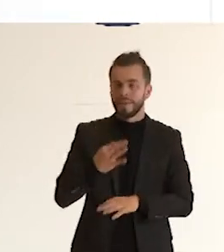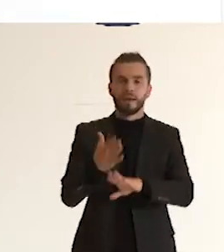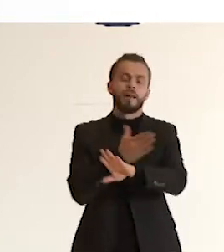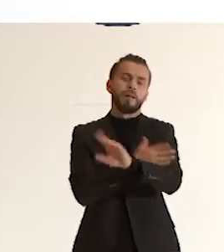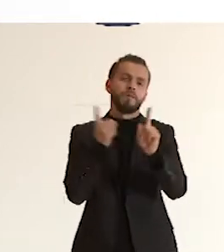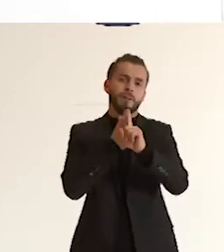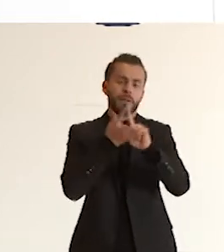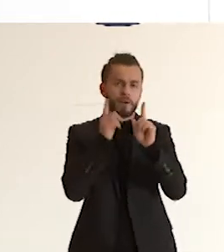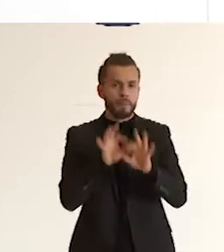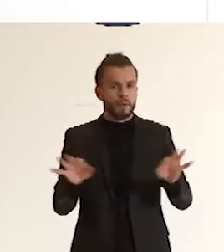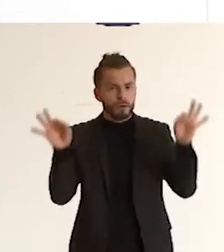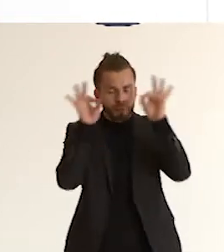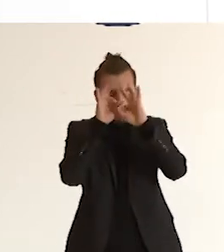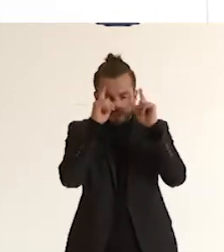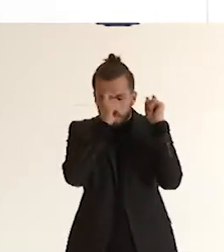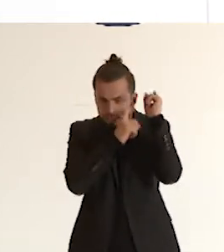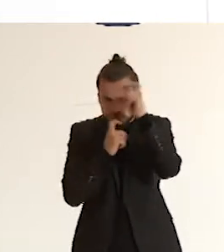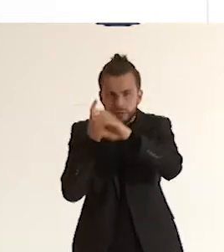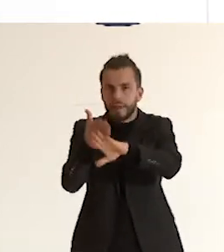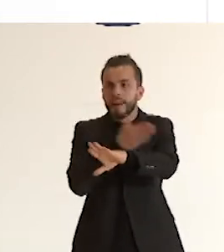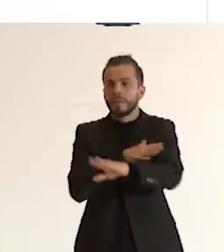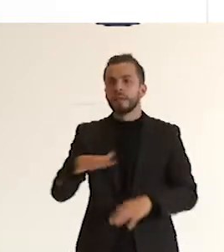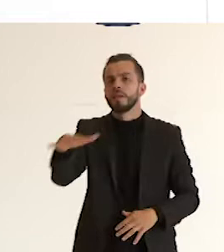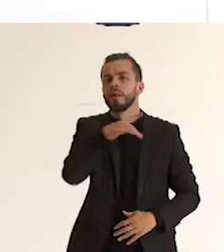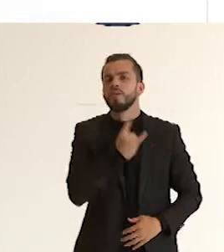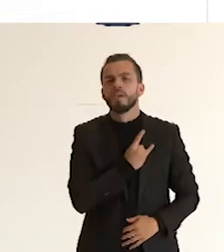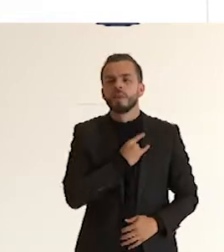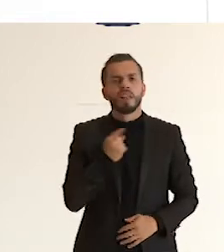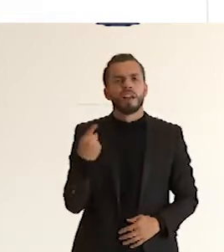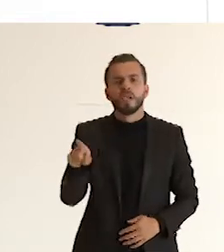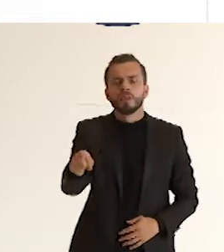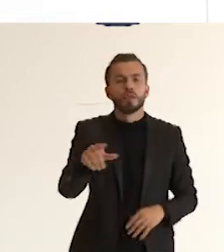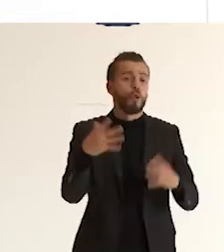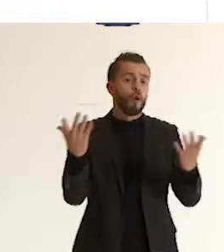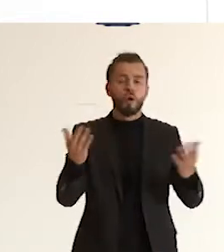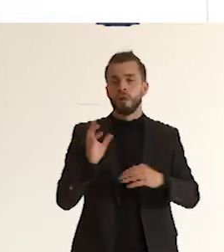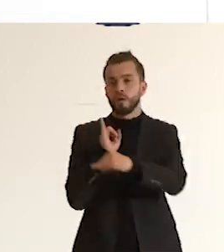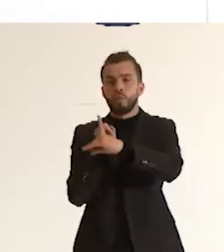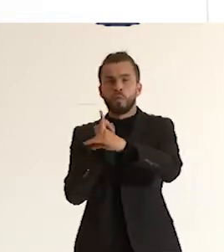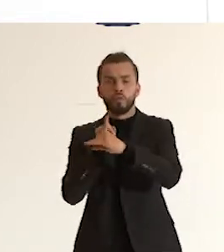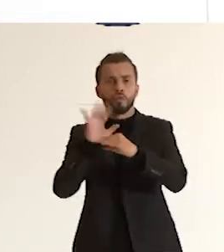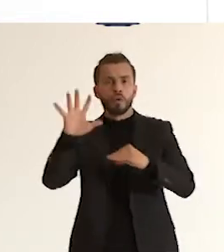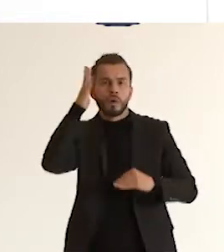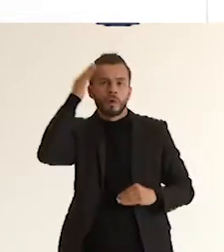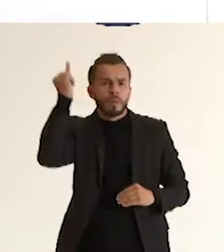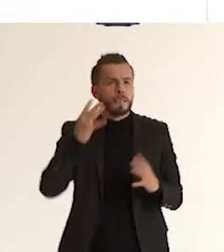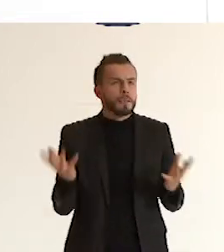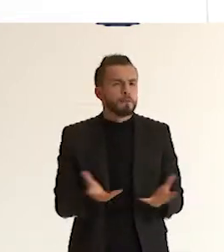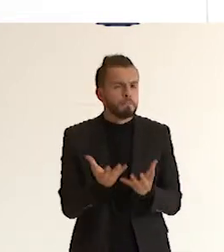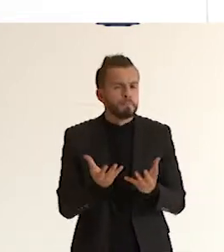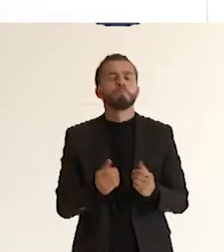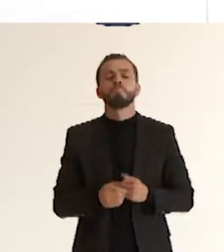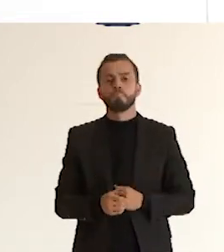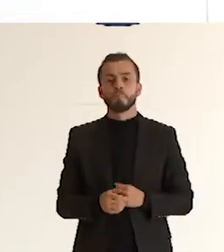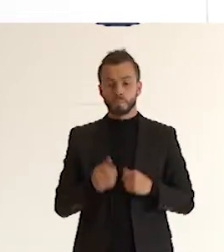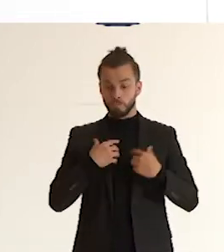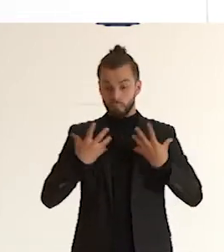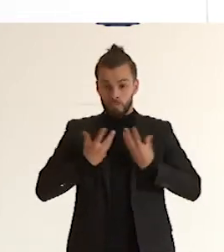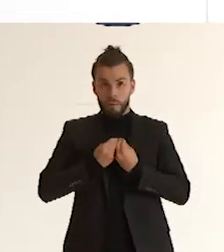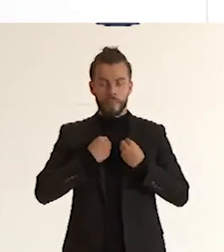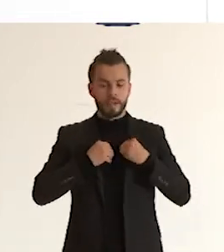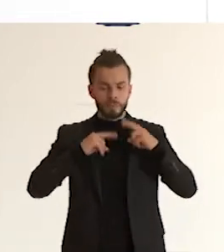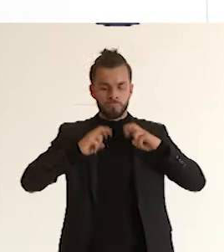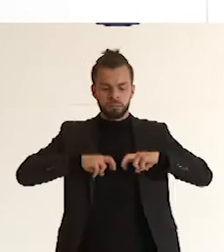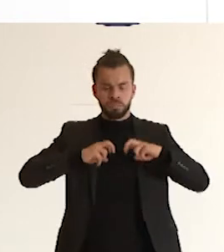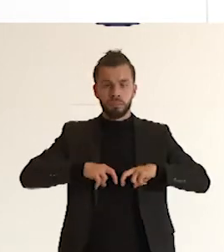muchos aspectos de lo que pasa en la universidad o en la institución educativa correspondiente entonces nosotros actuamos en